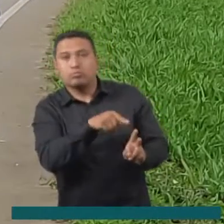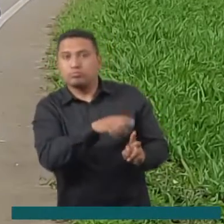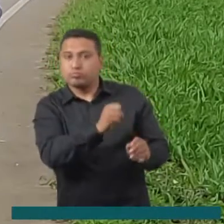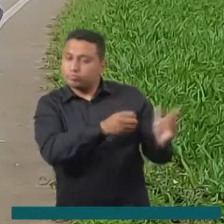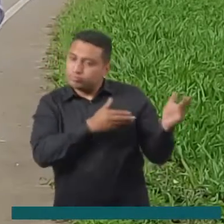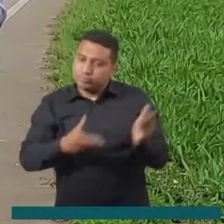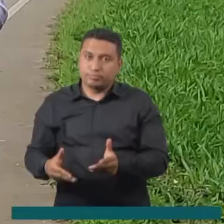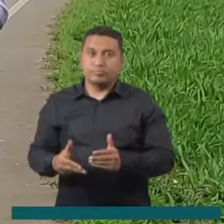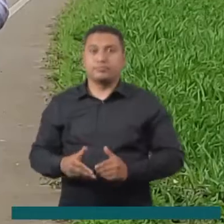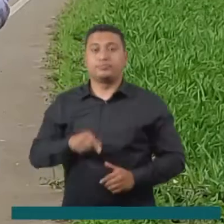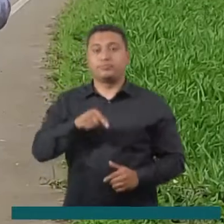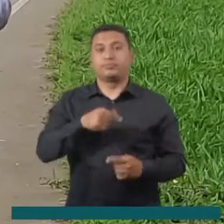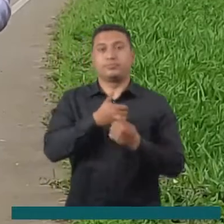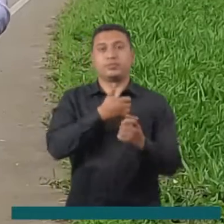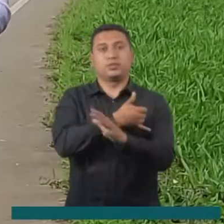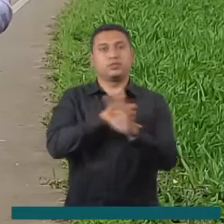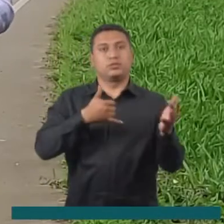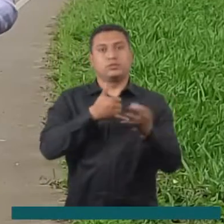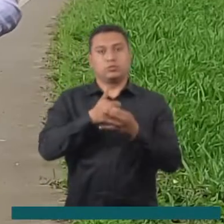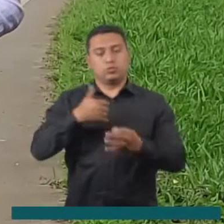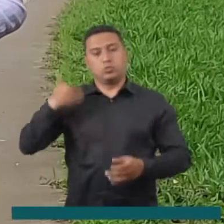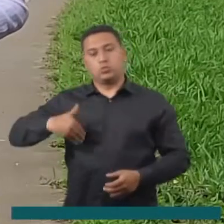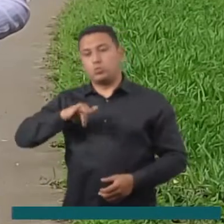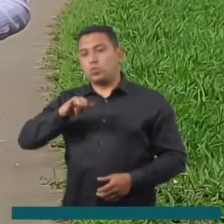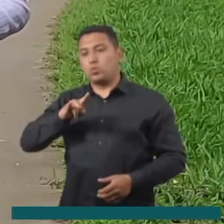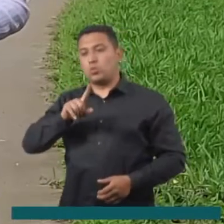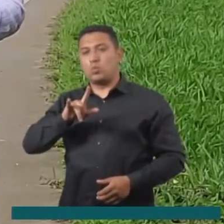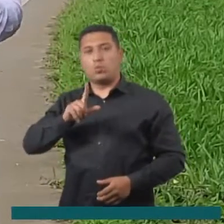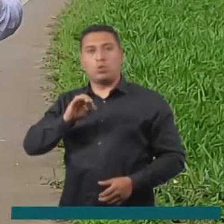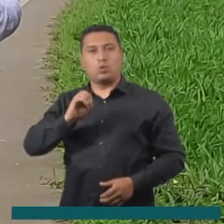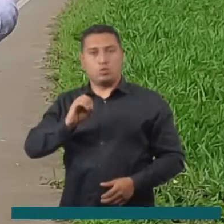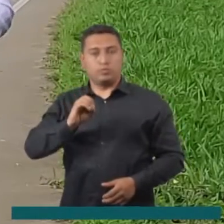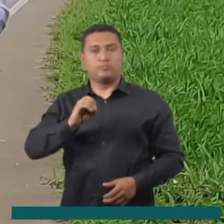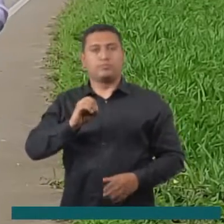José del Guaviare, informó Julio Ernesto Velázquez Arango para Enlace 13.